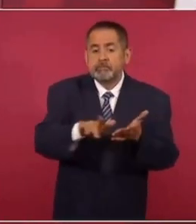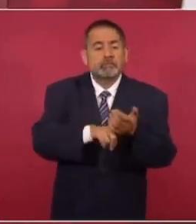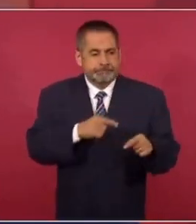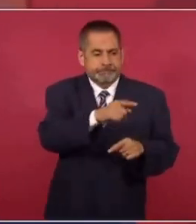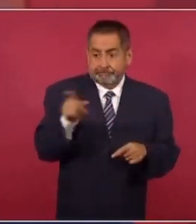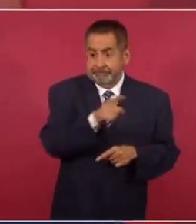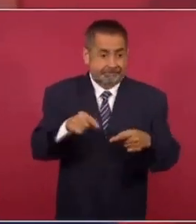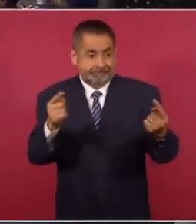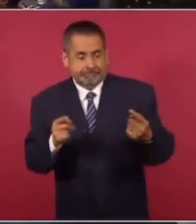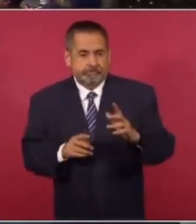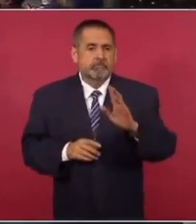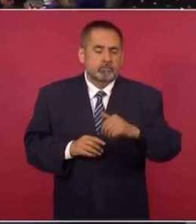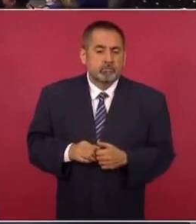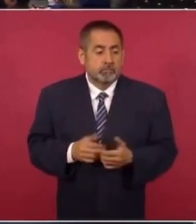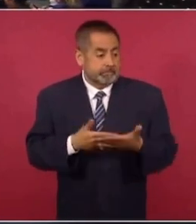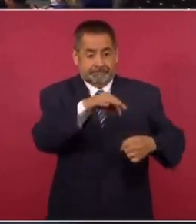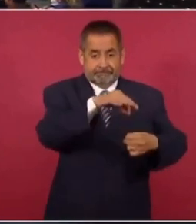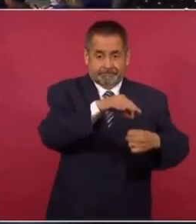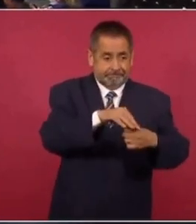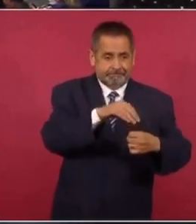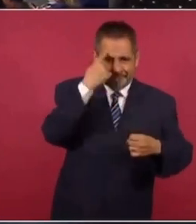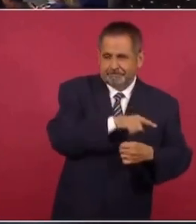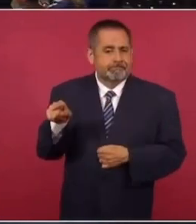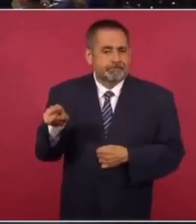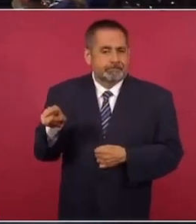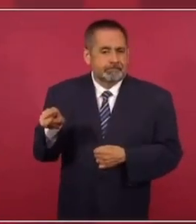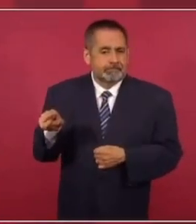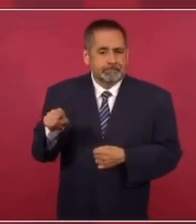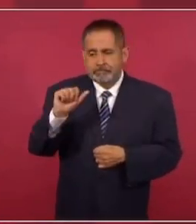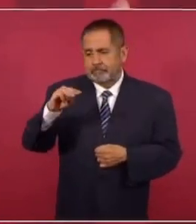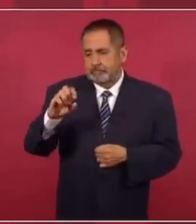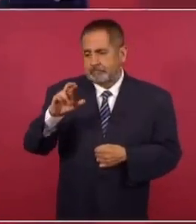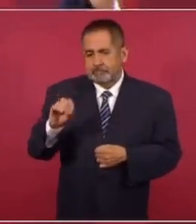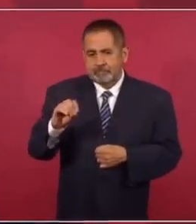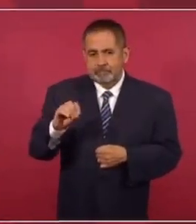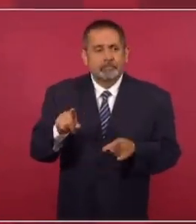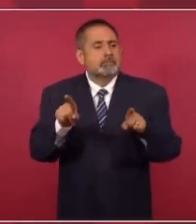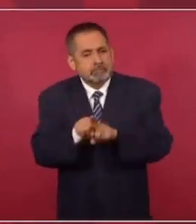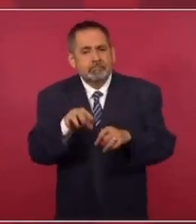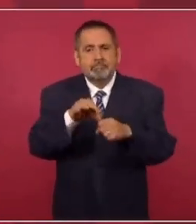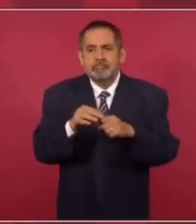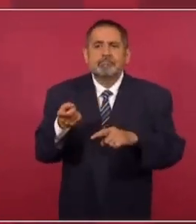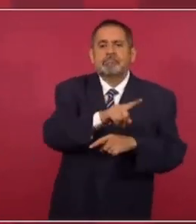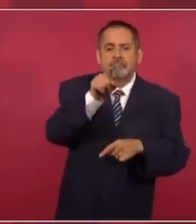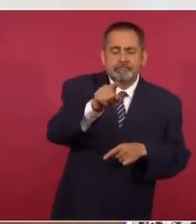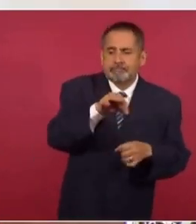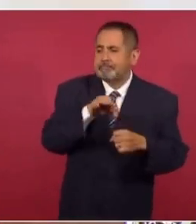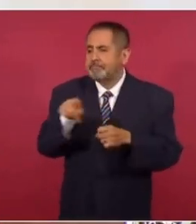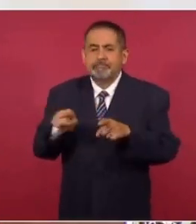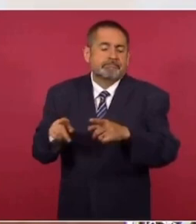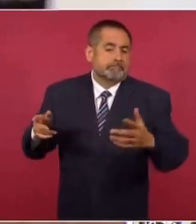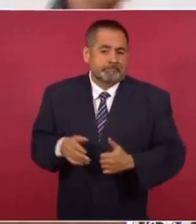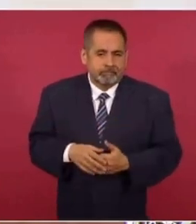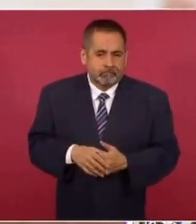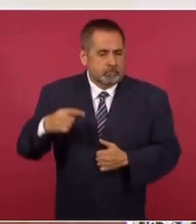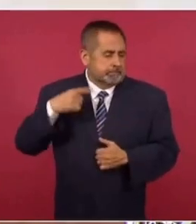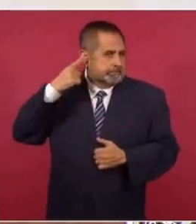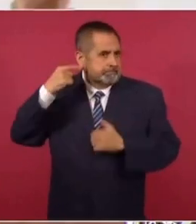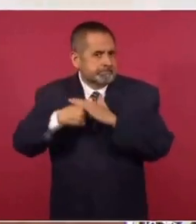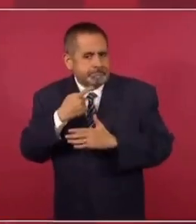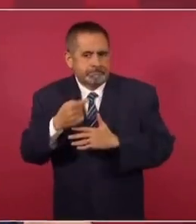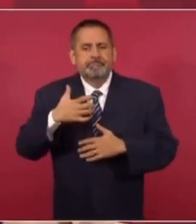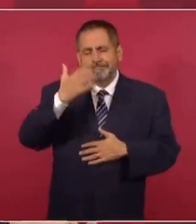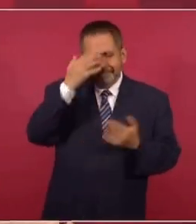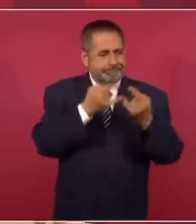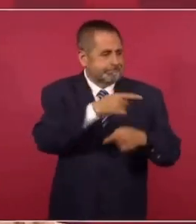actual gobernador. Entonces, los que votan ahora por Américo Villarreal, pues son los mismos que votaron por él. Porque he escuchado eso, pues, y